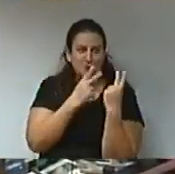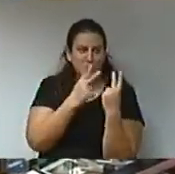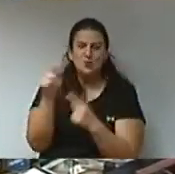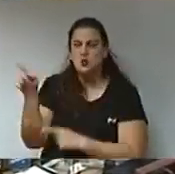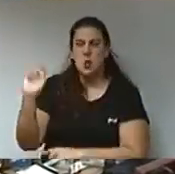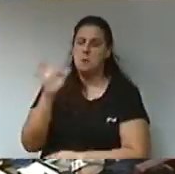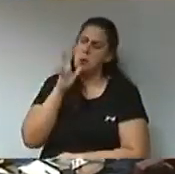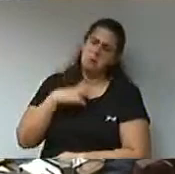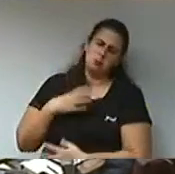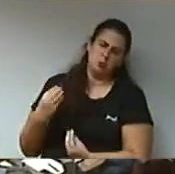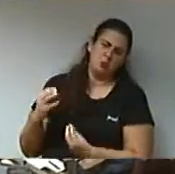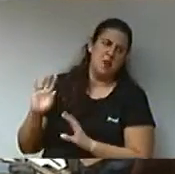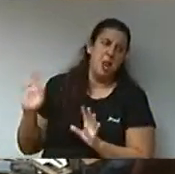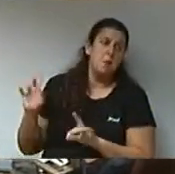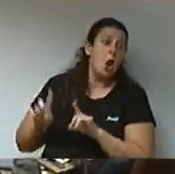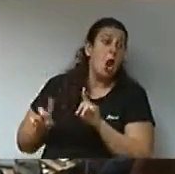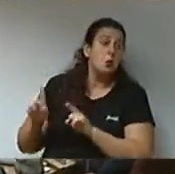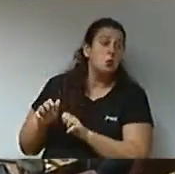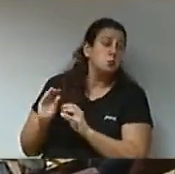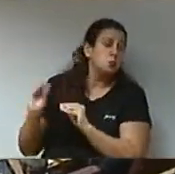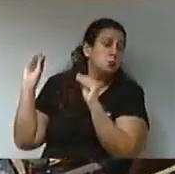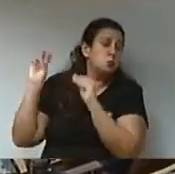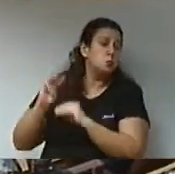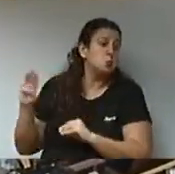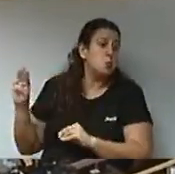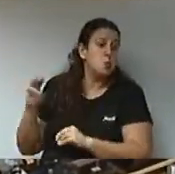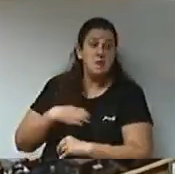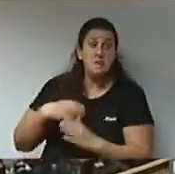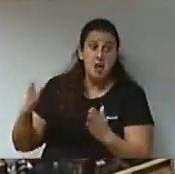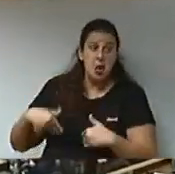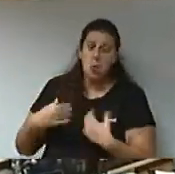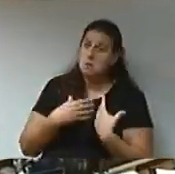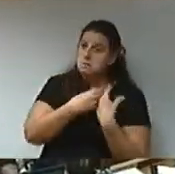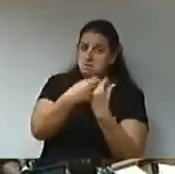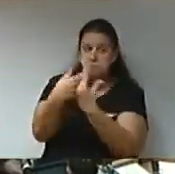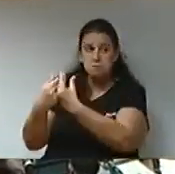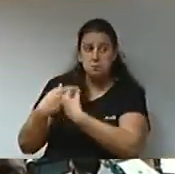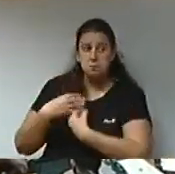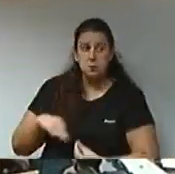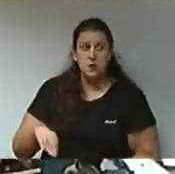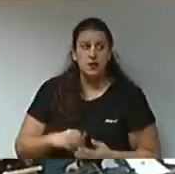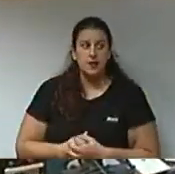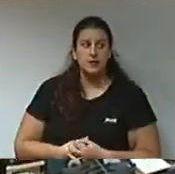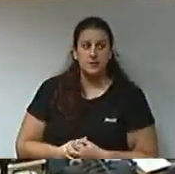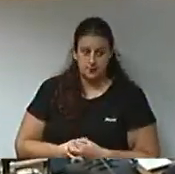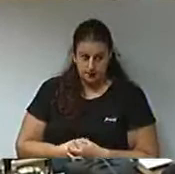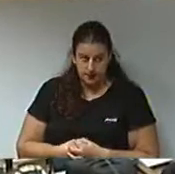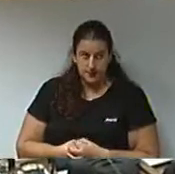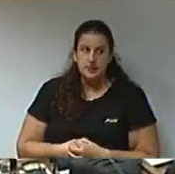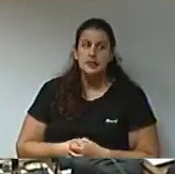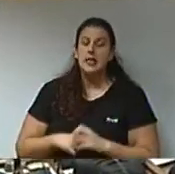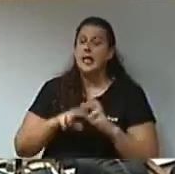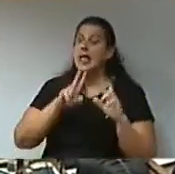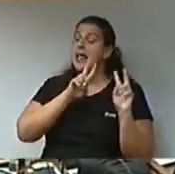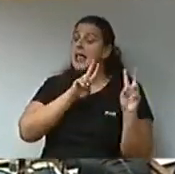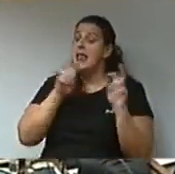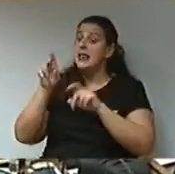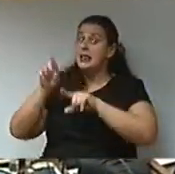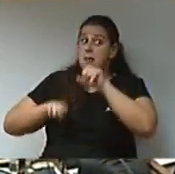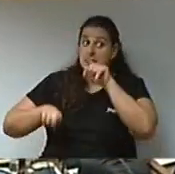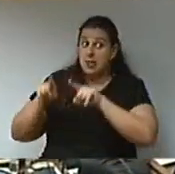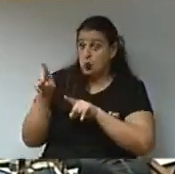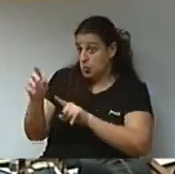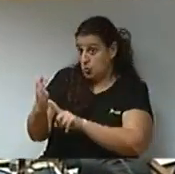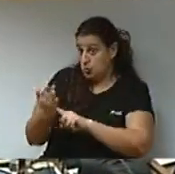feina, però alguns altres que no tenen tanta poden anar a acompanyar-la. Mire, respecte a altres qüestions que vostè ha